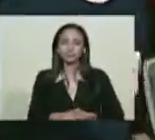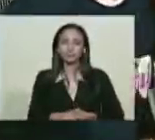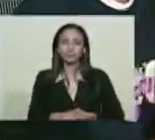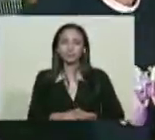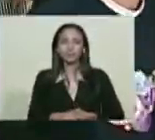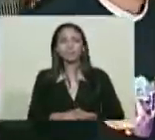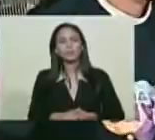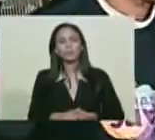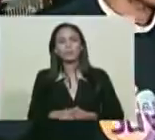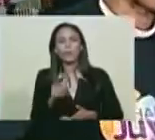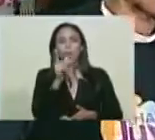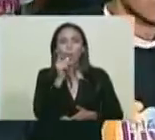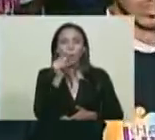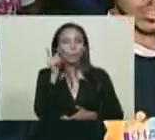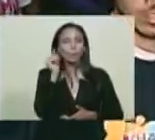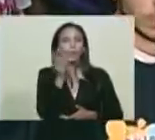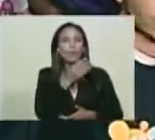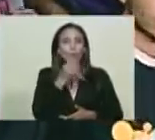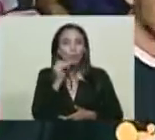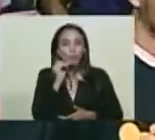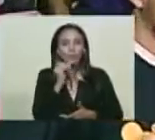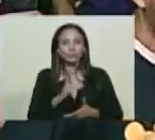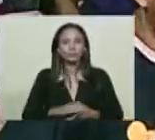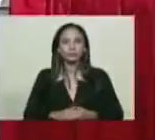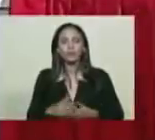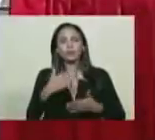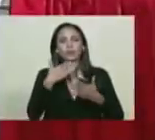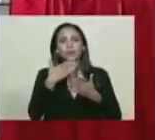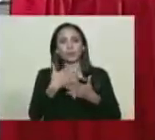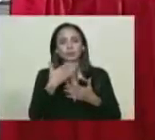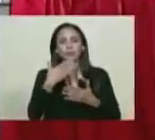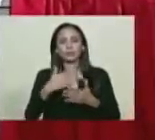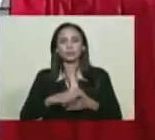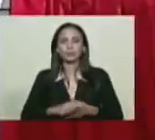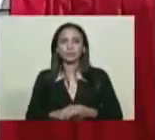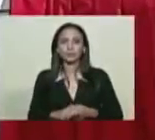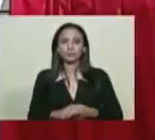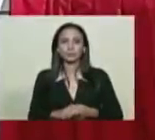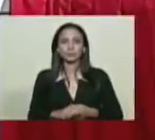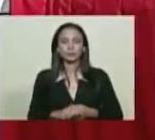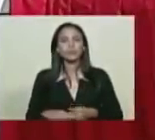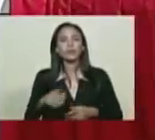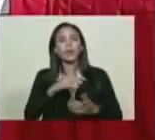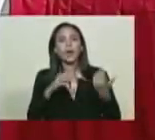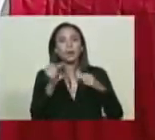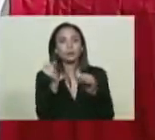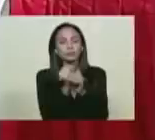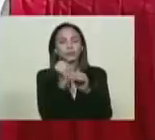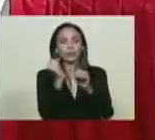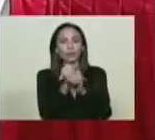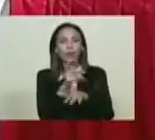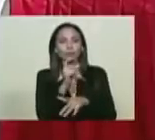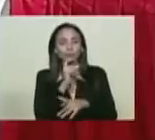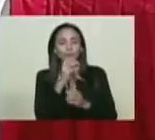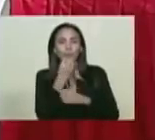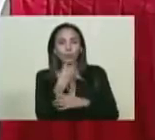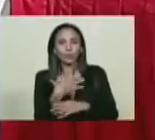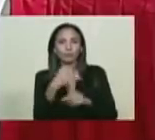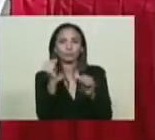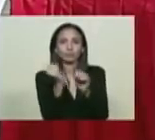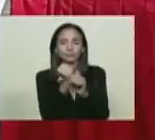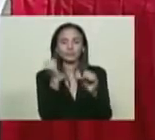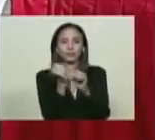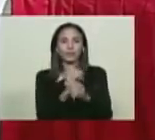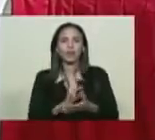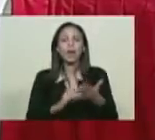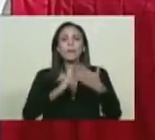Bueno, muchachas y muchachos, gracias. Buena jornada de trabajo. Plan Chamba